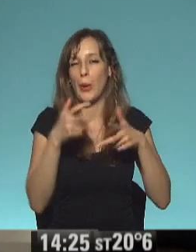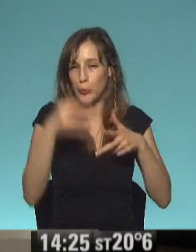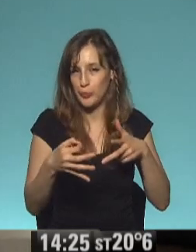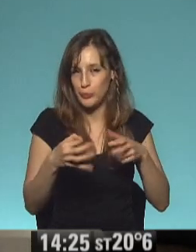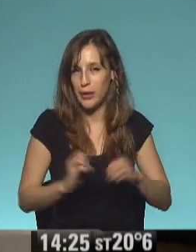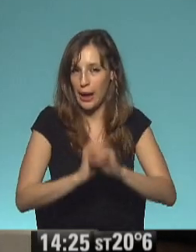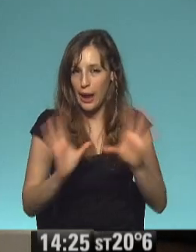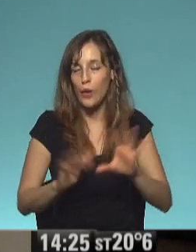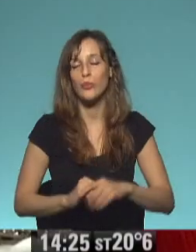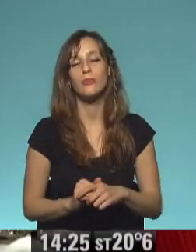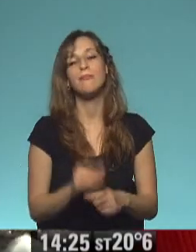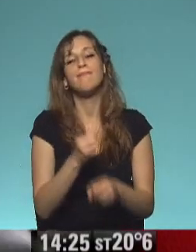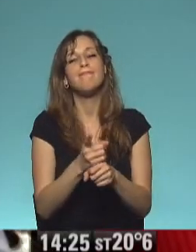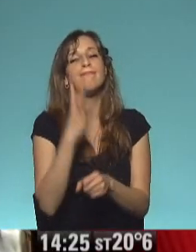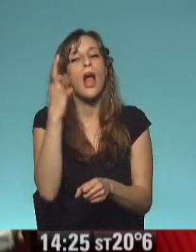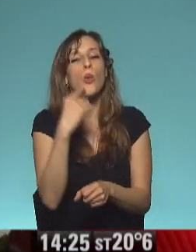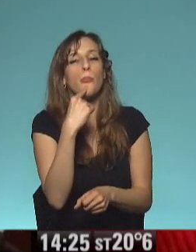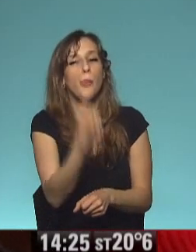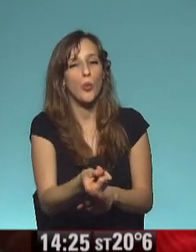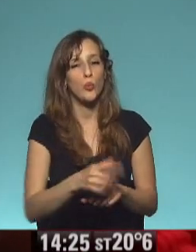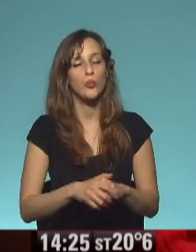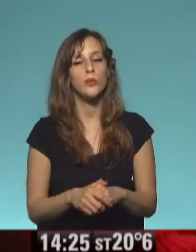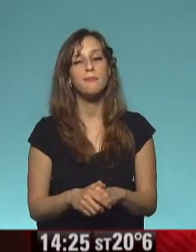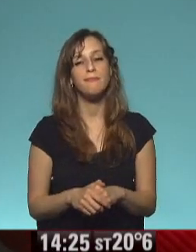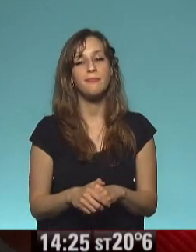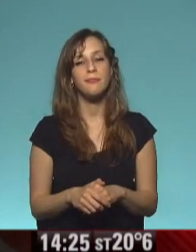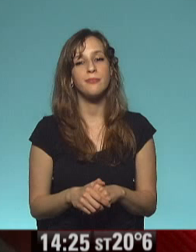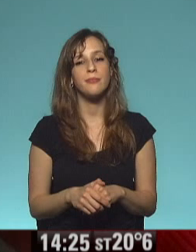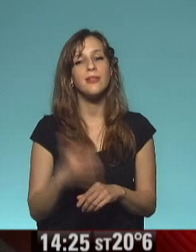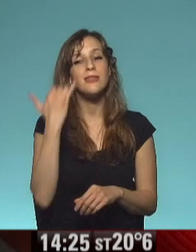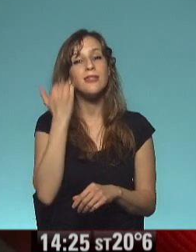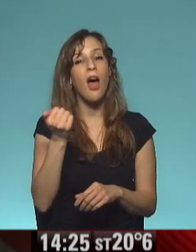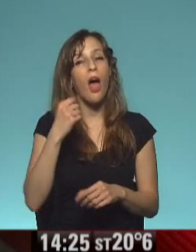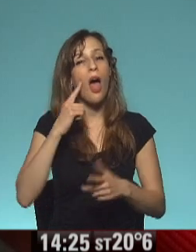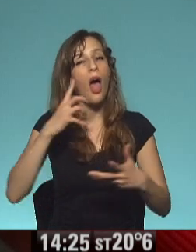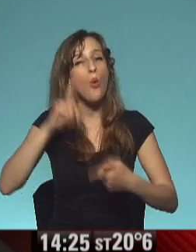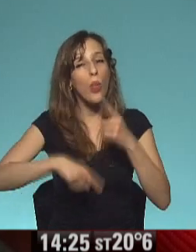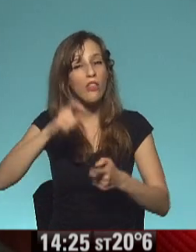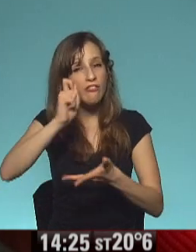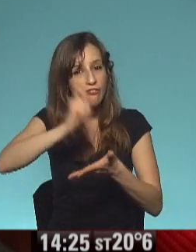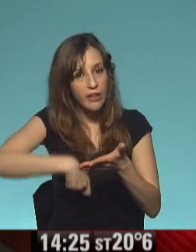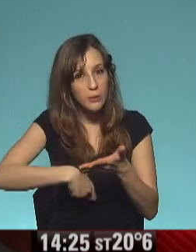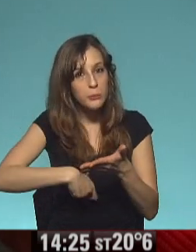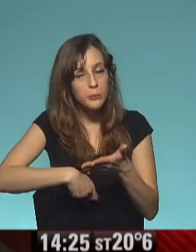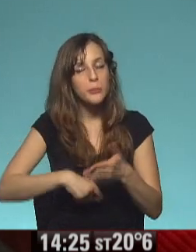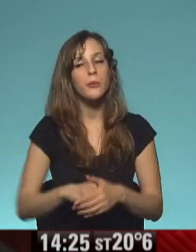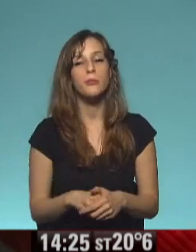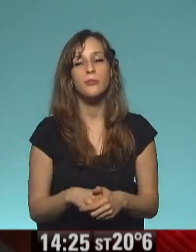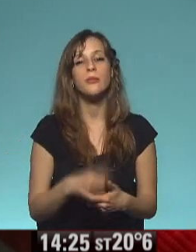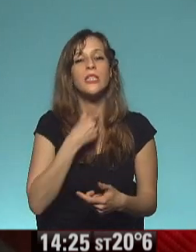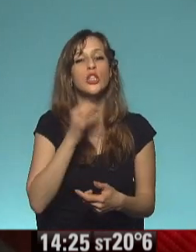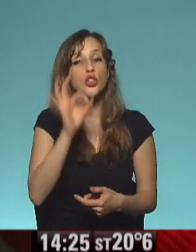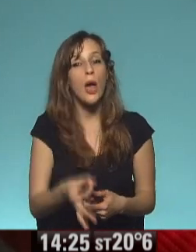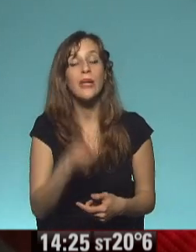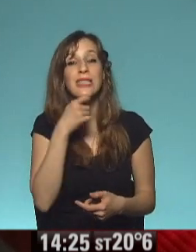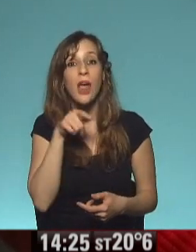Primero una aclaración y una pregunta, señor presidente, si me permite. Una aclaración porque se firmaron convenios que incluyen la continuidad del polo sanitario. Quería saber si eso